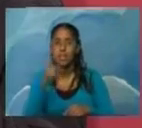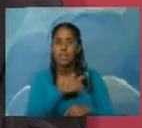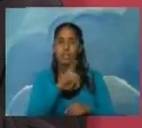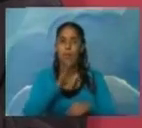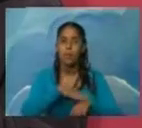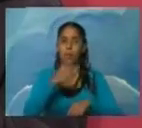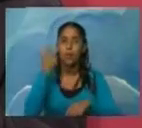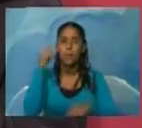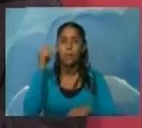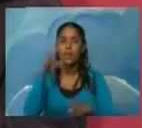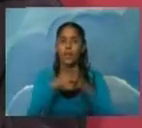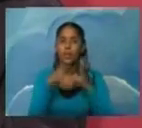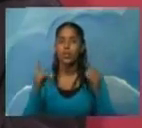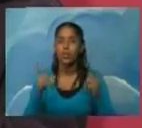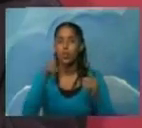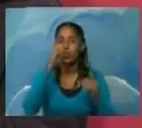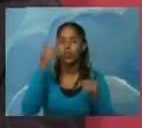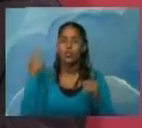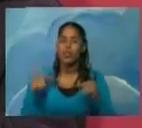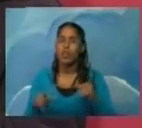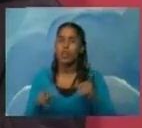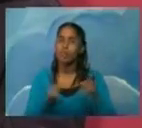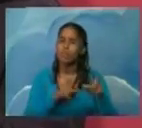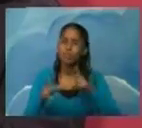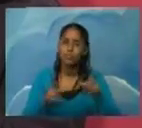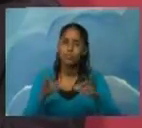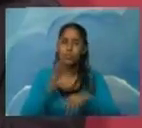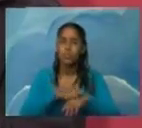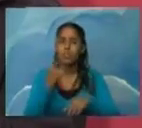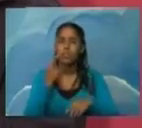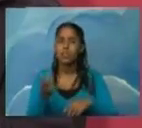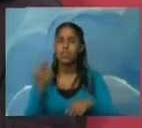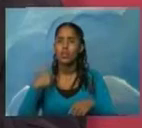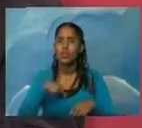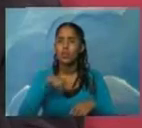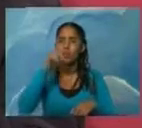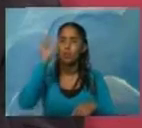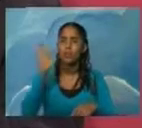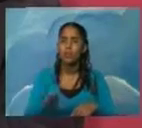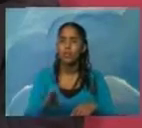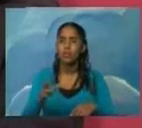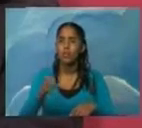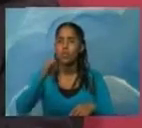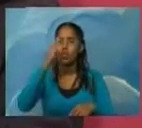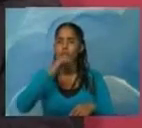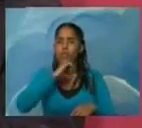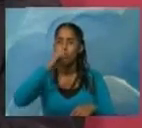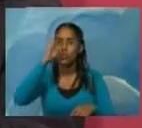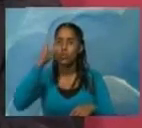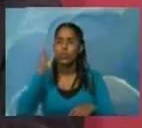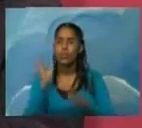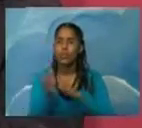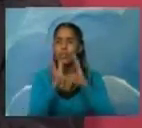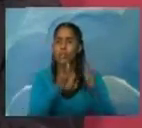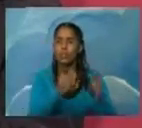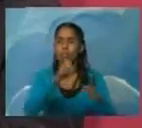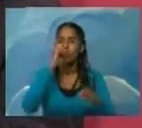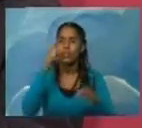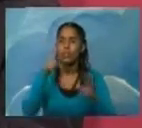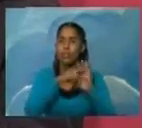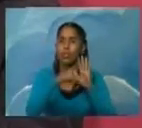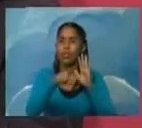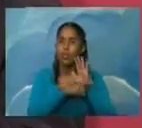pendiente, porque para todo Dios tiene una solución, porque como decía nuestro pastor Puerta, Dios es un Dios de orden. Amén. Un Dios que da